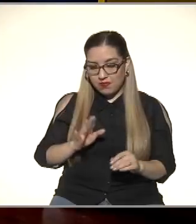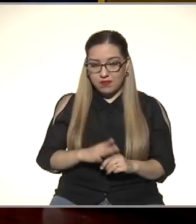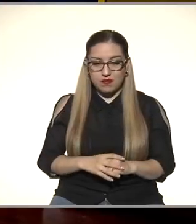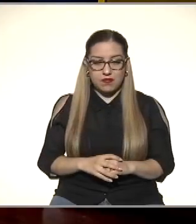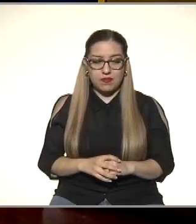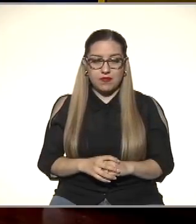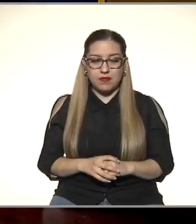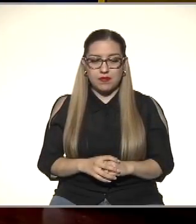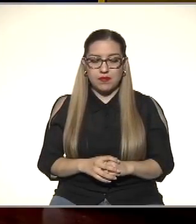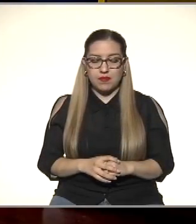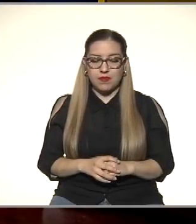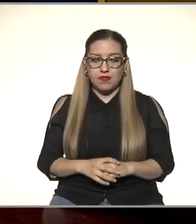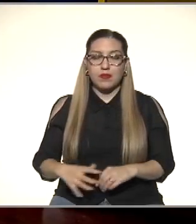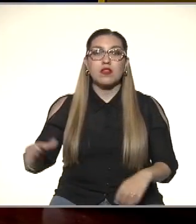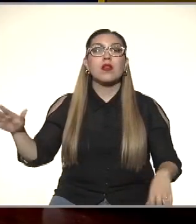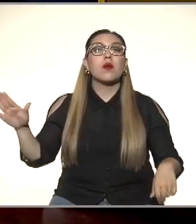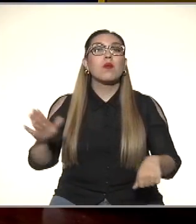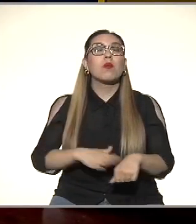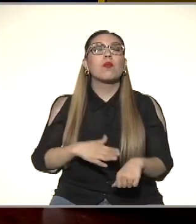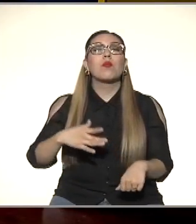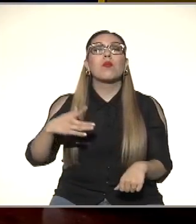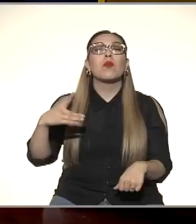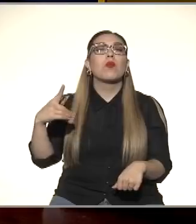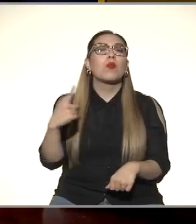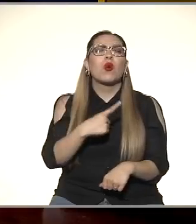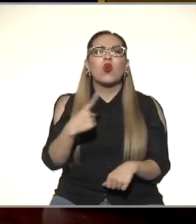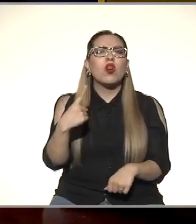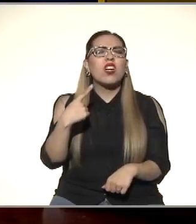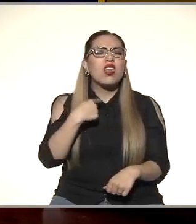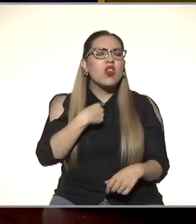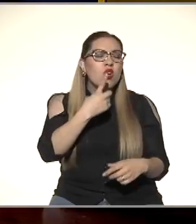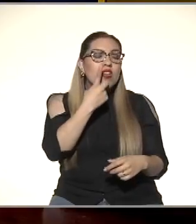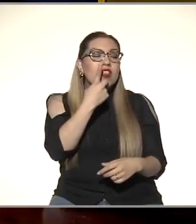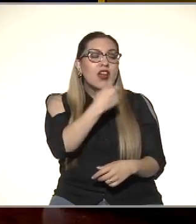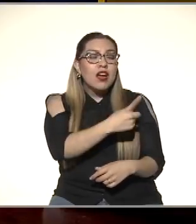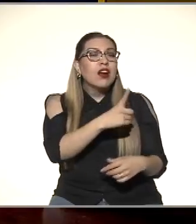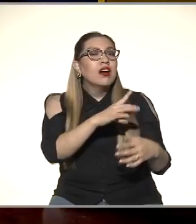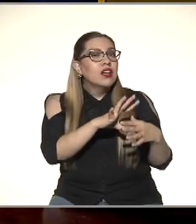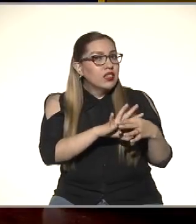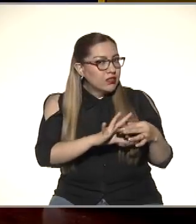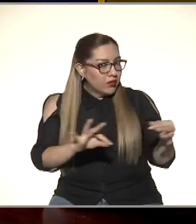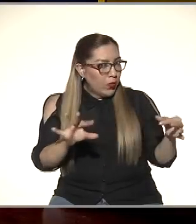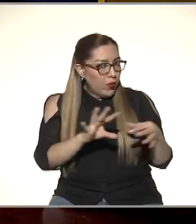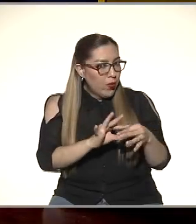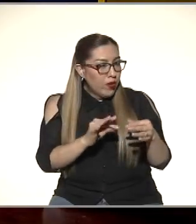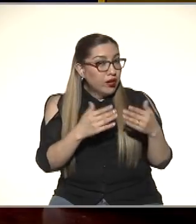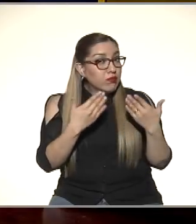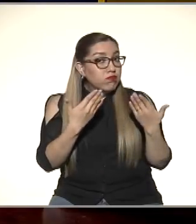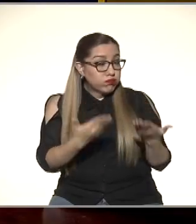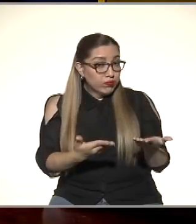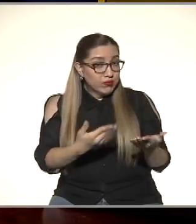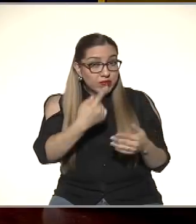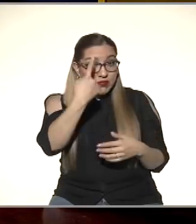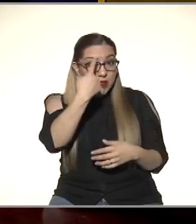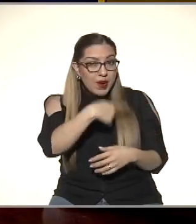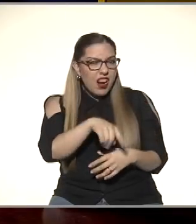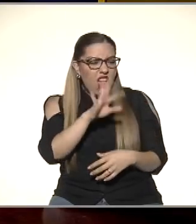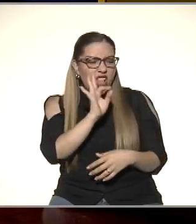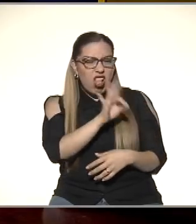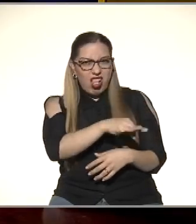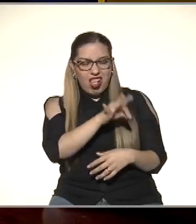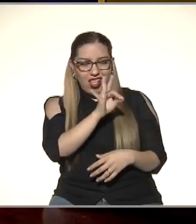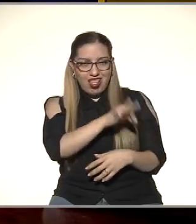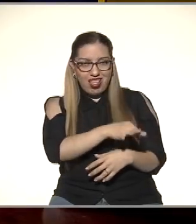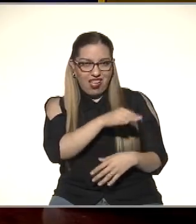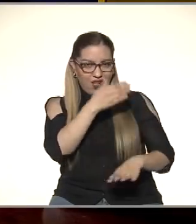tu pregunta es ¿por qué? ¿Por qué les voy a informar a mis hijos? Les voy a informar a mis hijos para envenenarlos